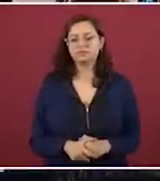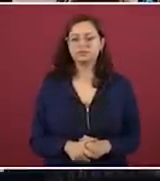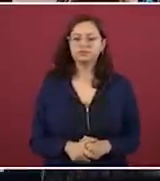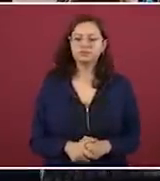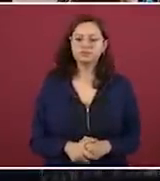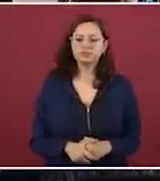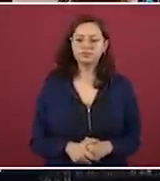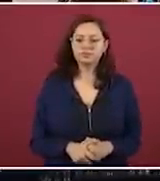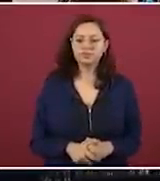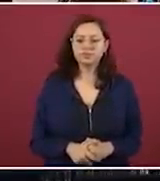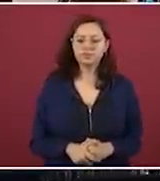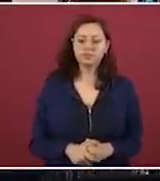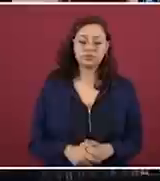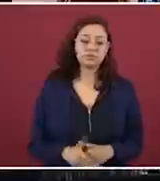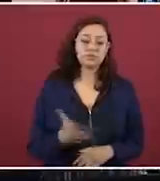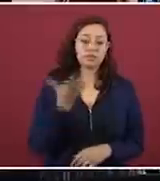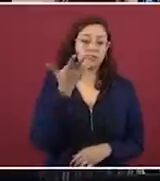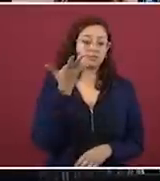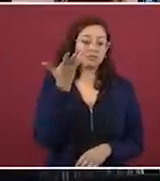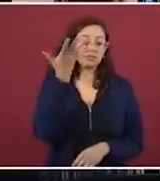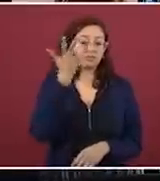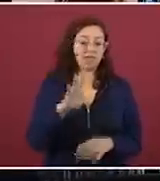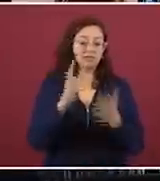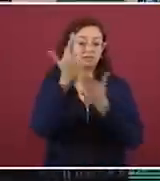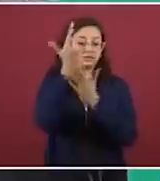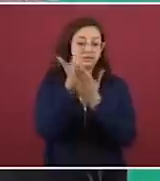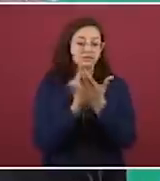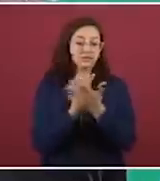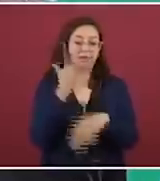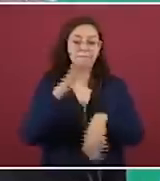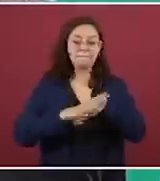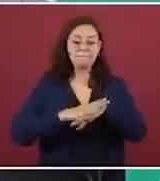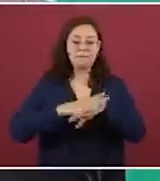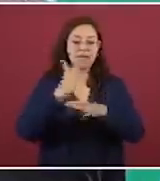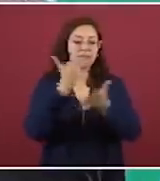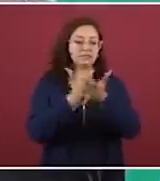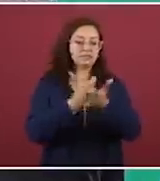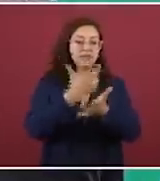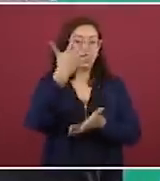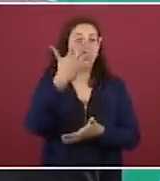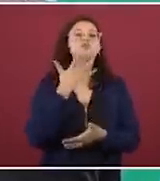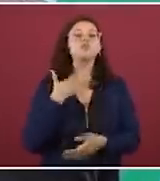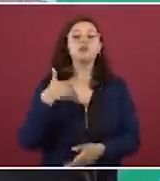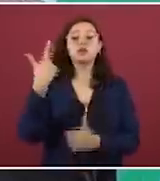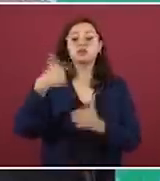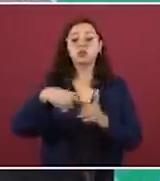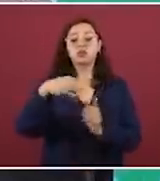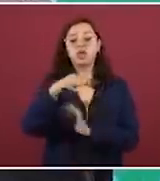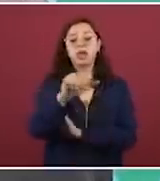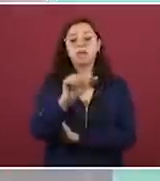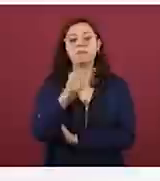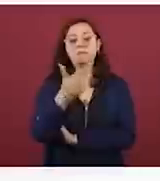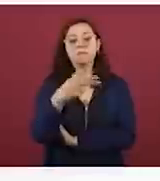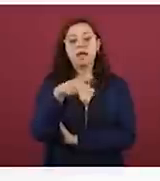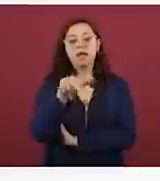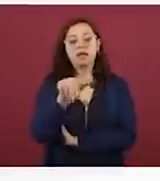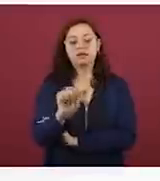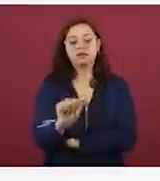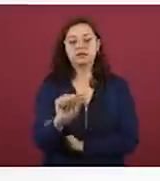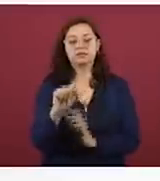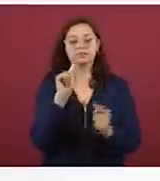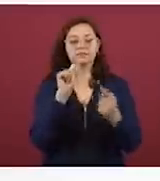10 que venden más caro la gasolina Magna, que es la que más se consume. En la